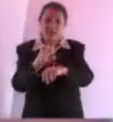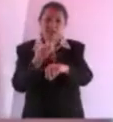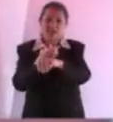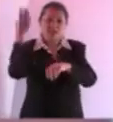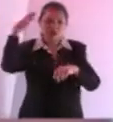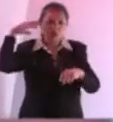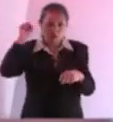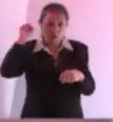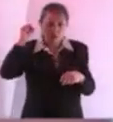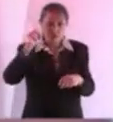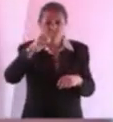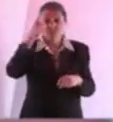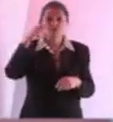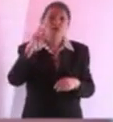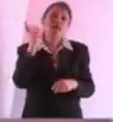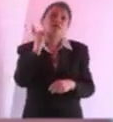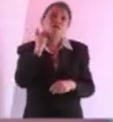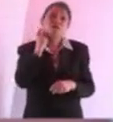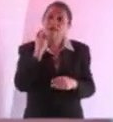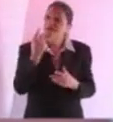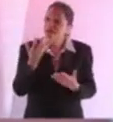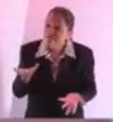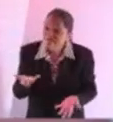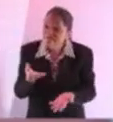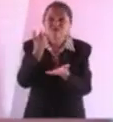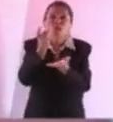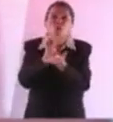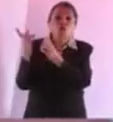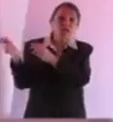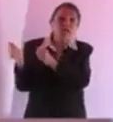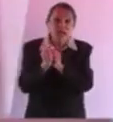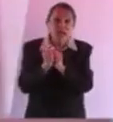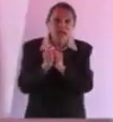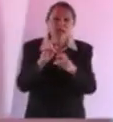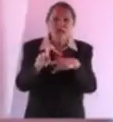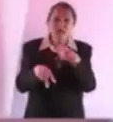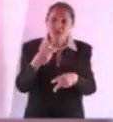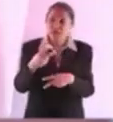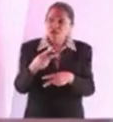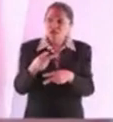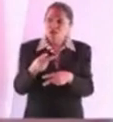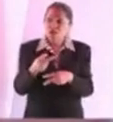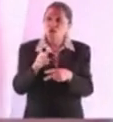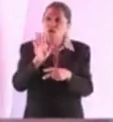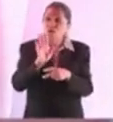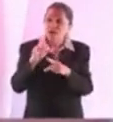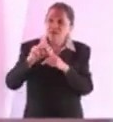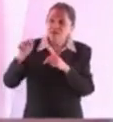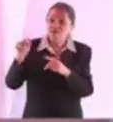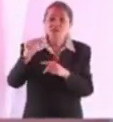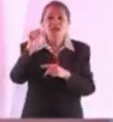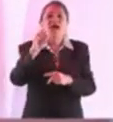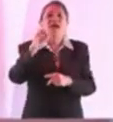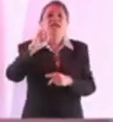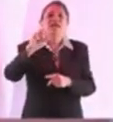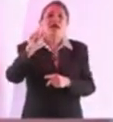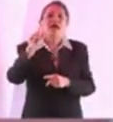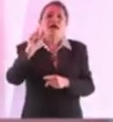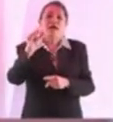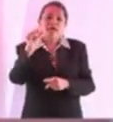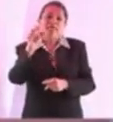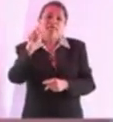pues es la única diputada, iba a decir diputados, pero es la única diputada que está aquí. Muchas gracias, Ariadna, por estar con nosotros. A miembros de mi